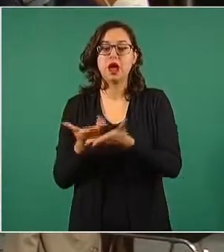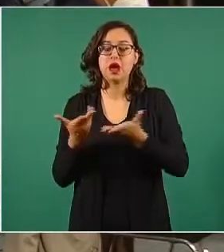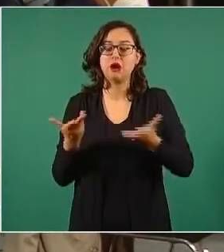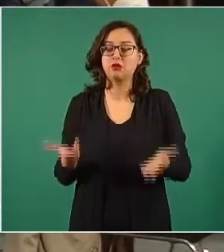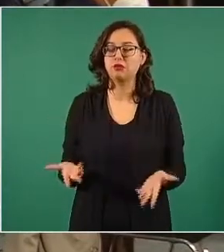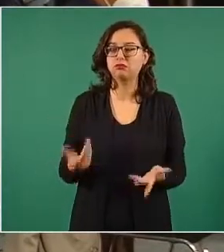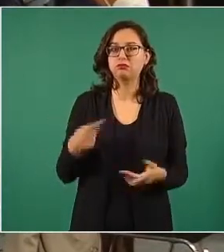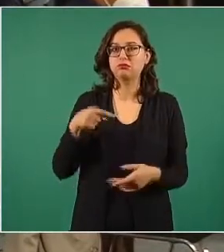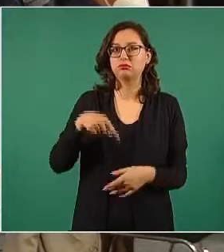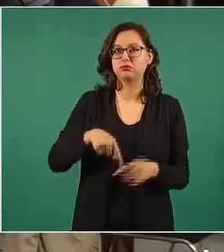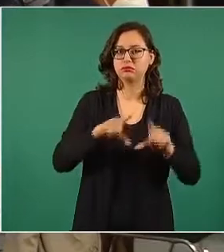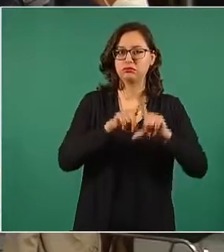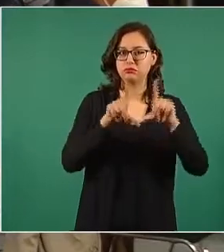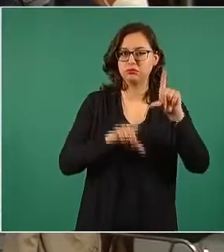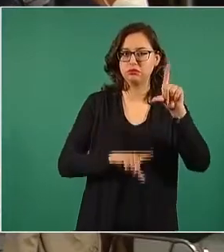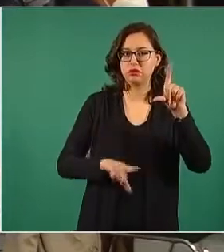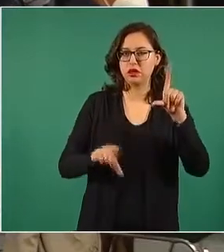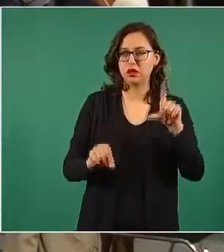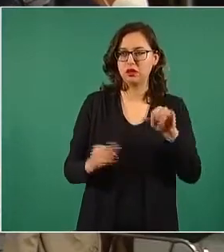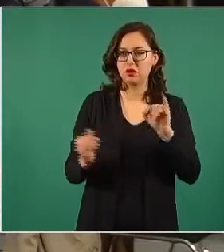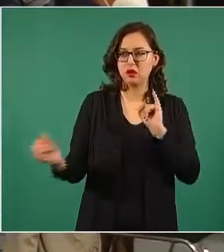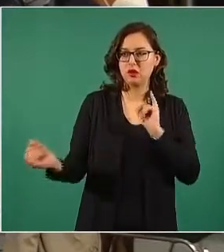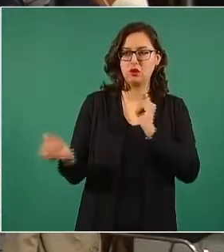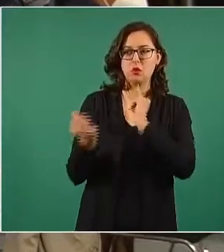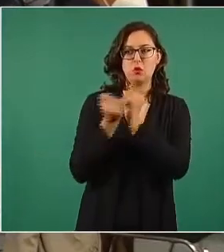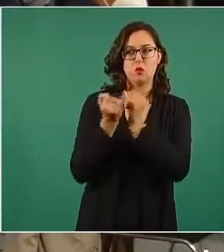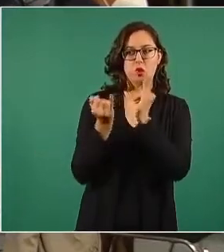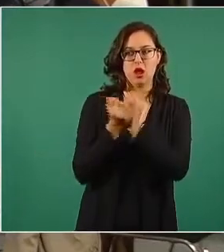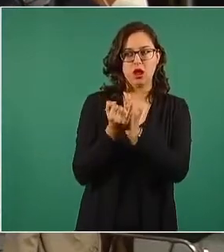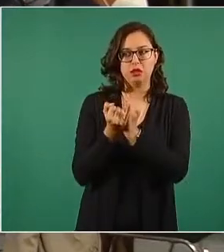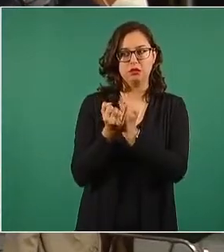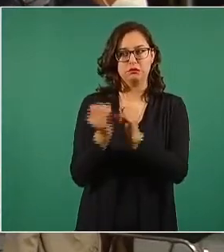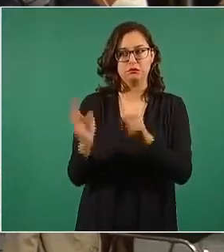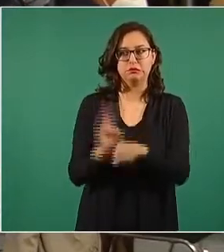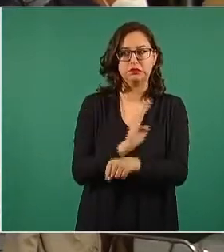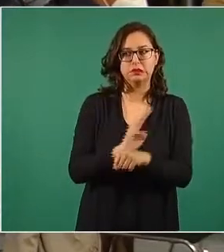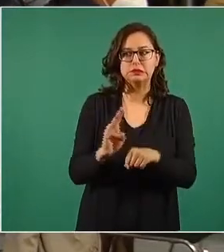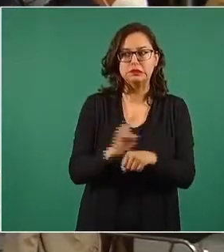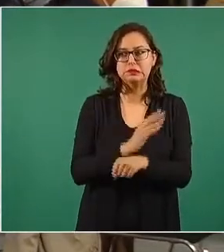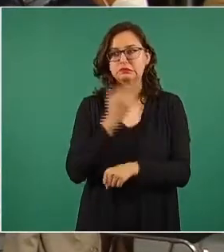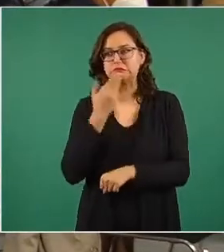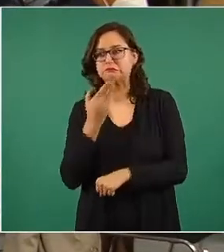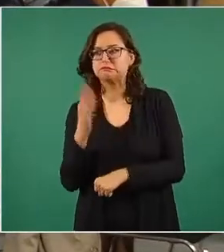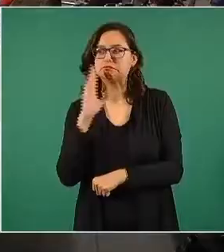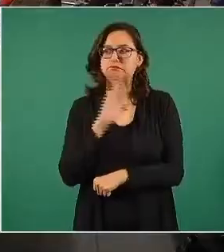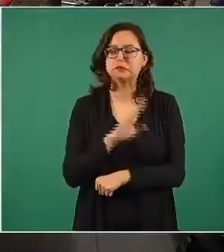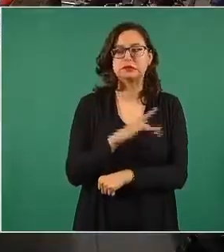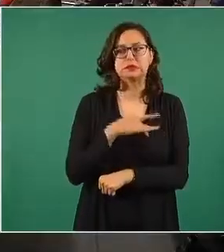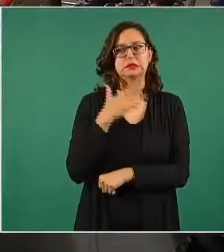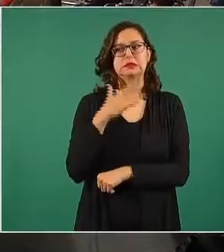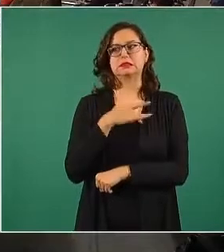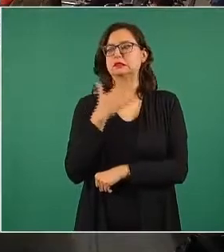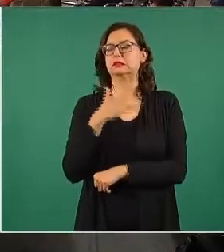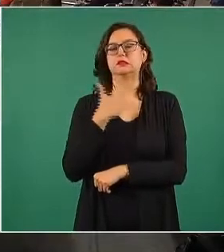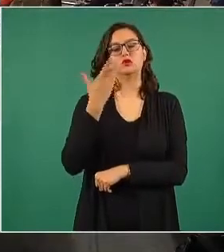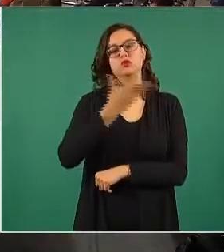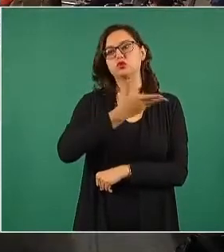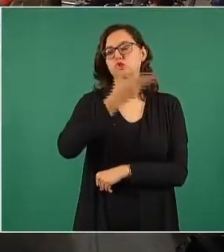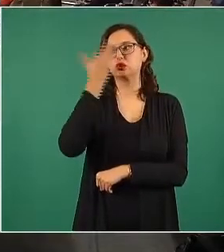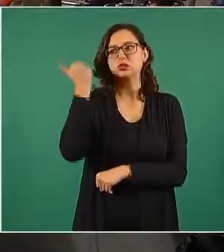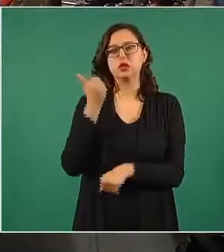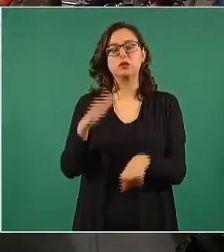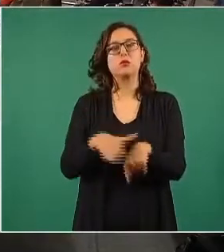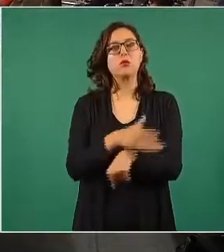bueno. El gobierno del presidente Felipe Calderón en el